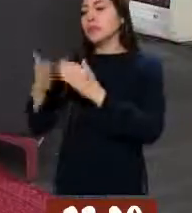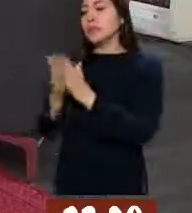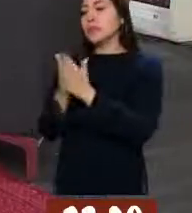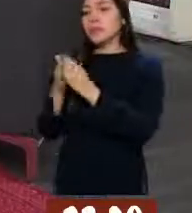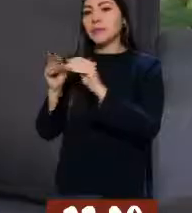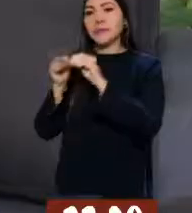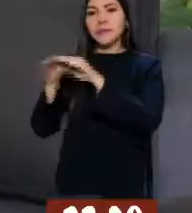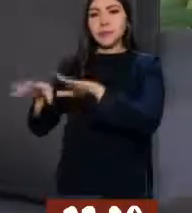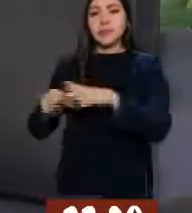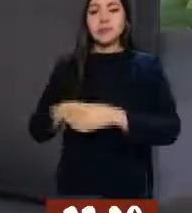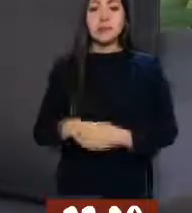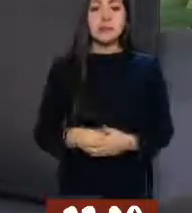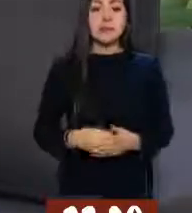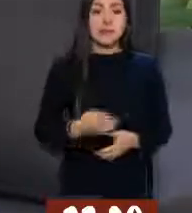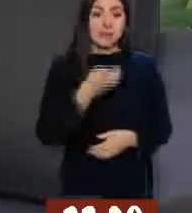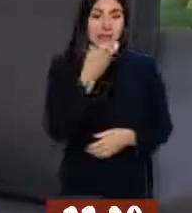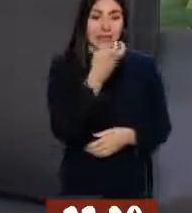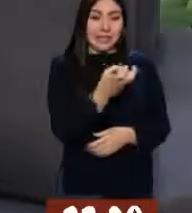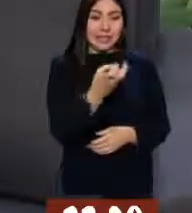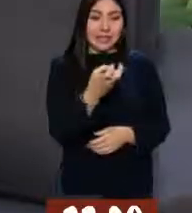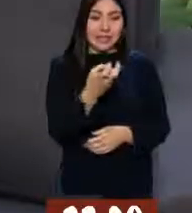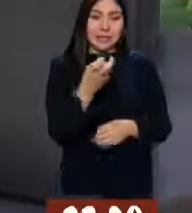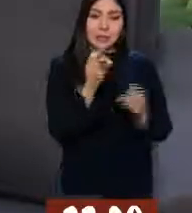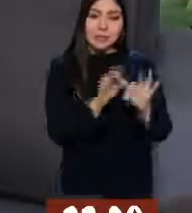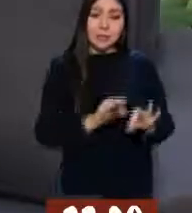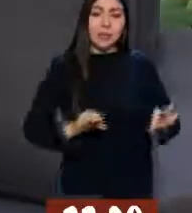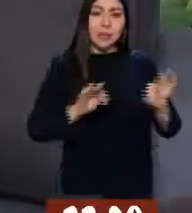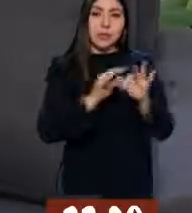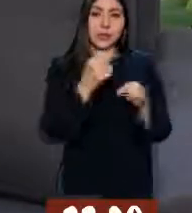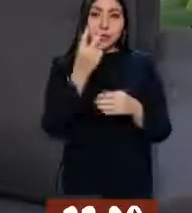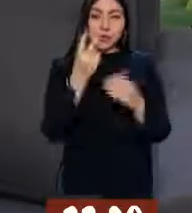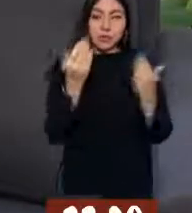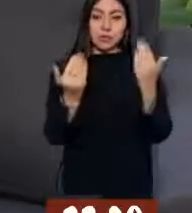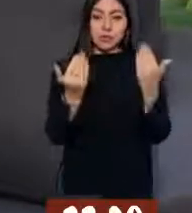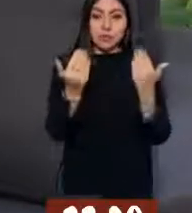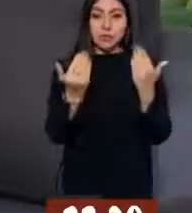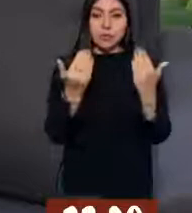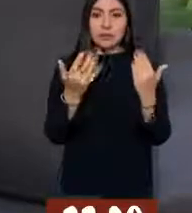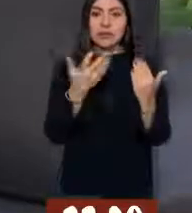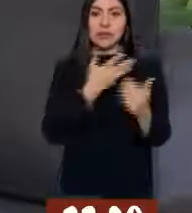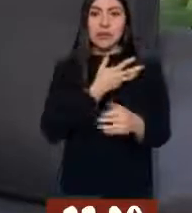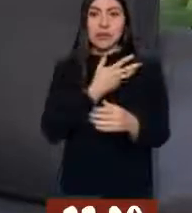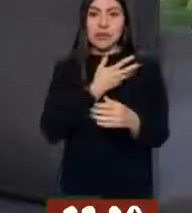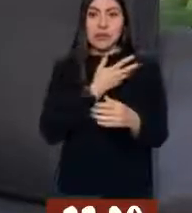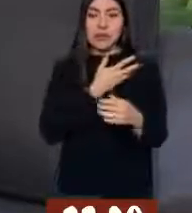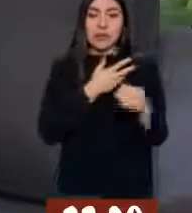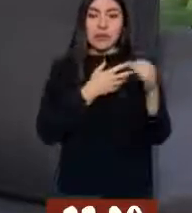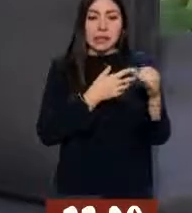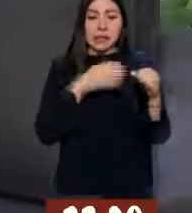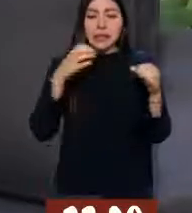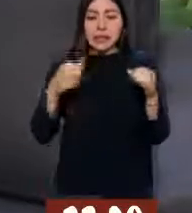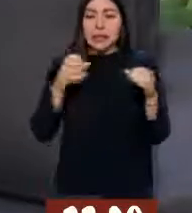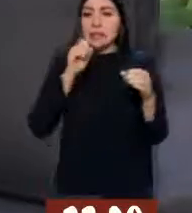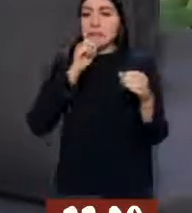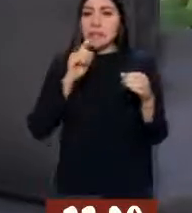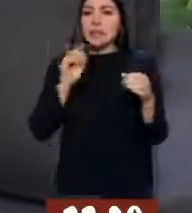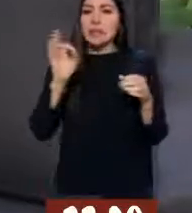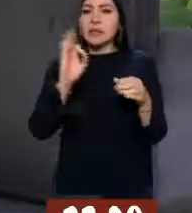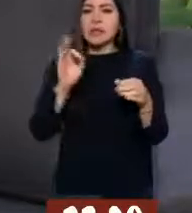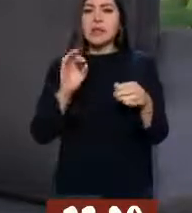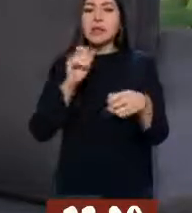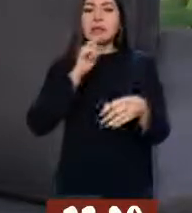Estos dos elementos Sí. de alguna manera generan una empatía no solamente con